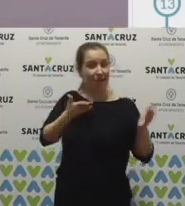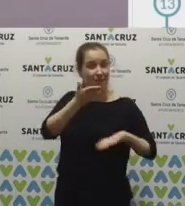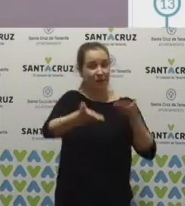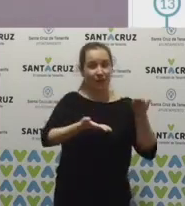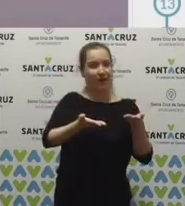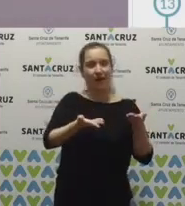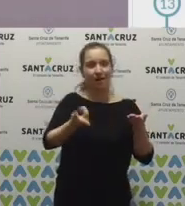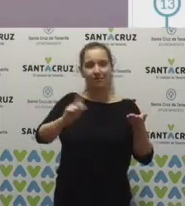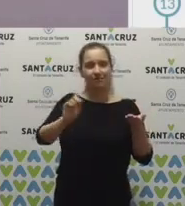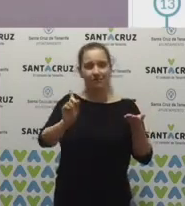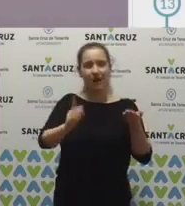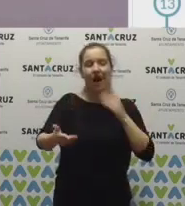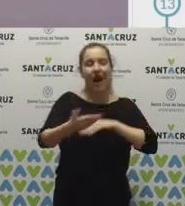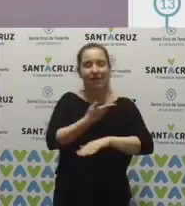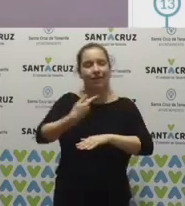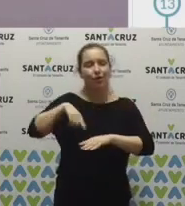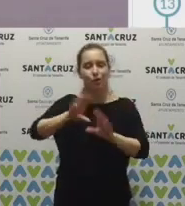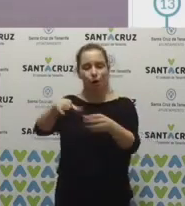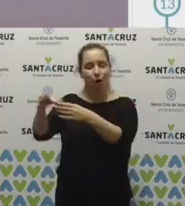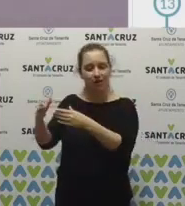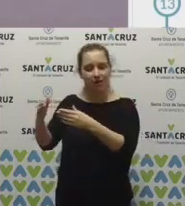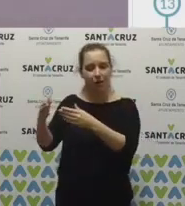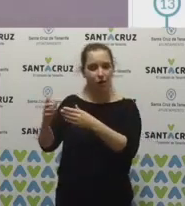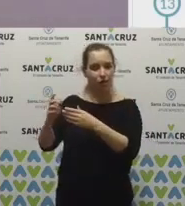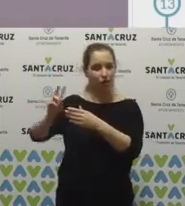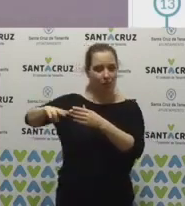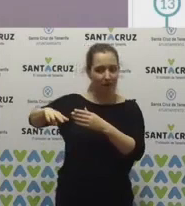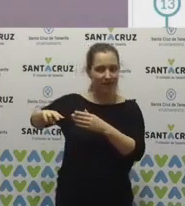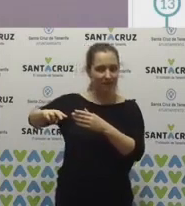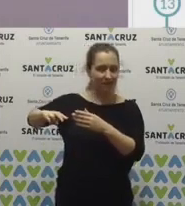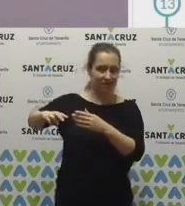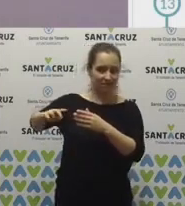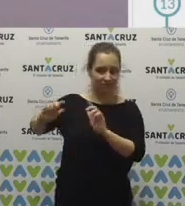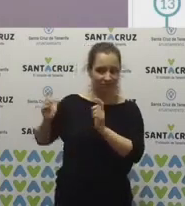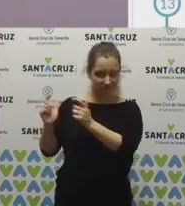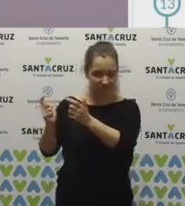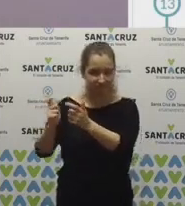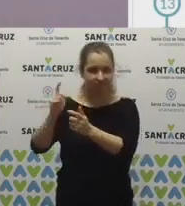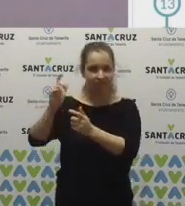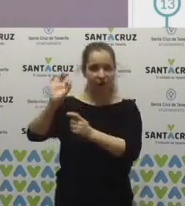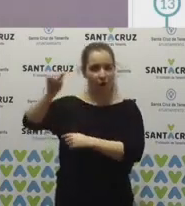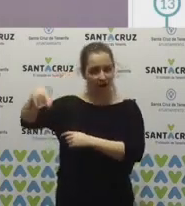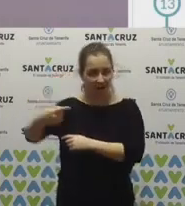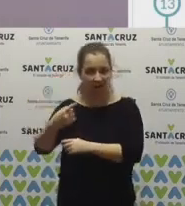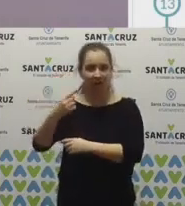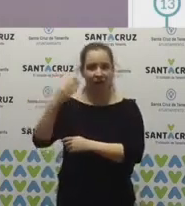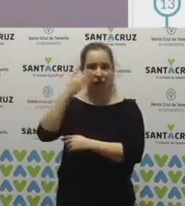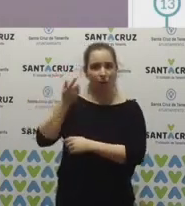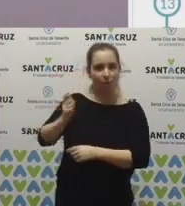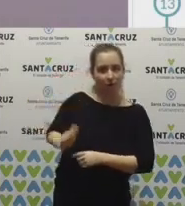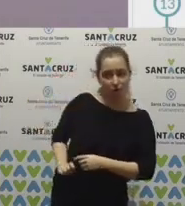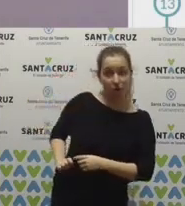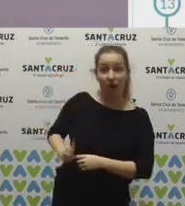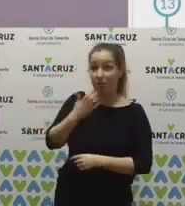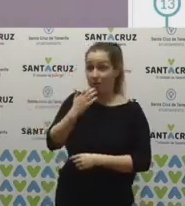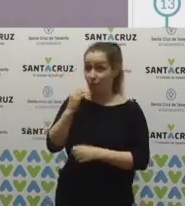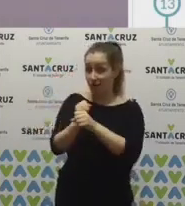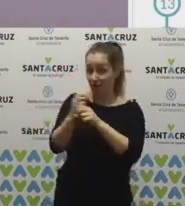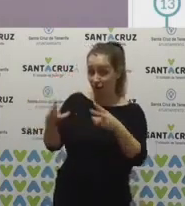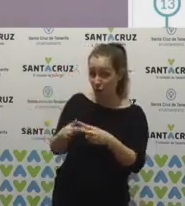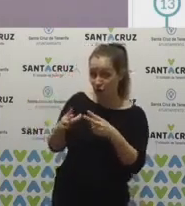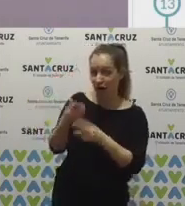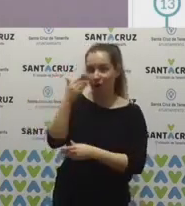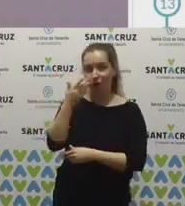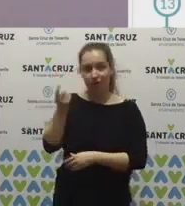colectivos ya llevamos dos meses reuniéndonos con todas las ongs con colegios profesionales el colegio profesional de trabajo social el colegio profesional